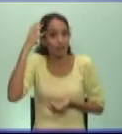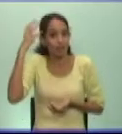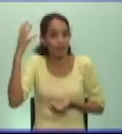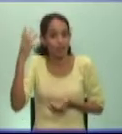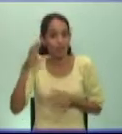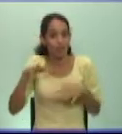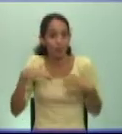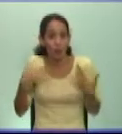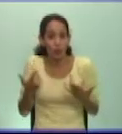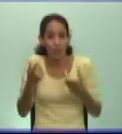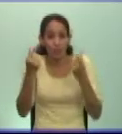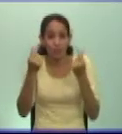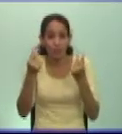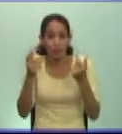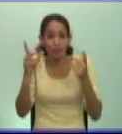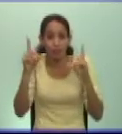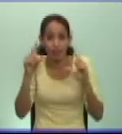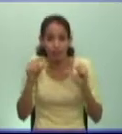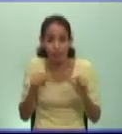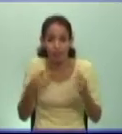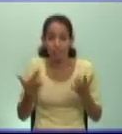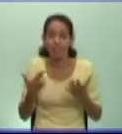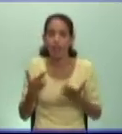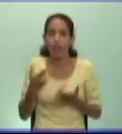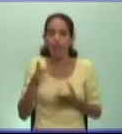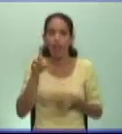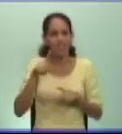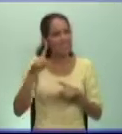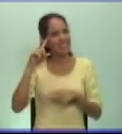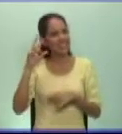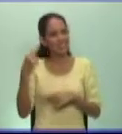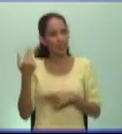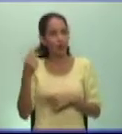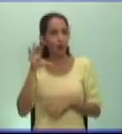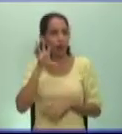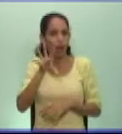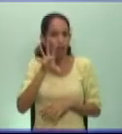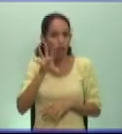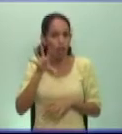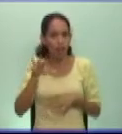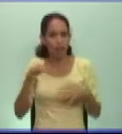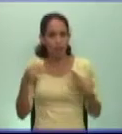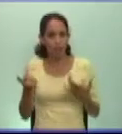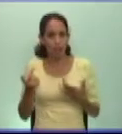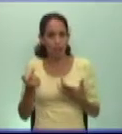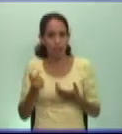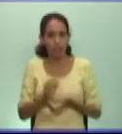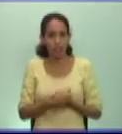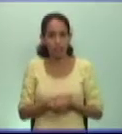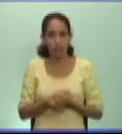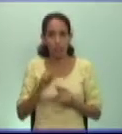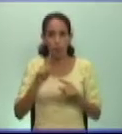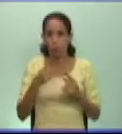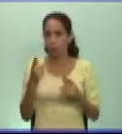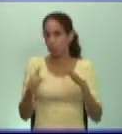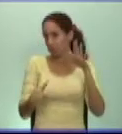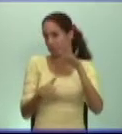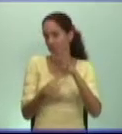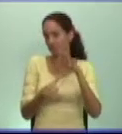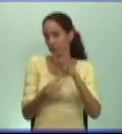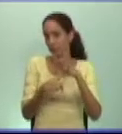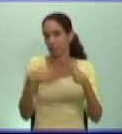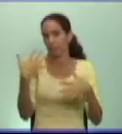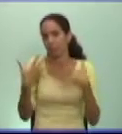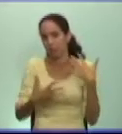sobre todo recuerden aquel famoso escándalo que se da con el gobierno de Nixon, Richard Nixon, sobre un problema que se